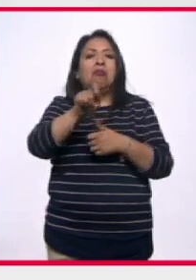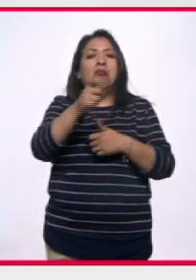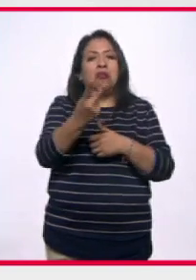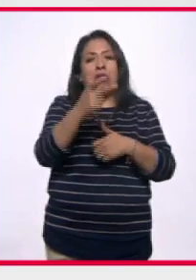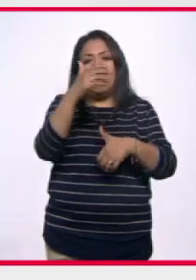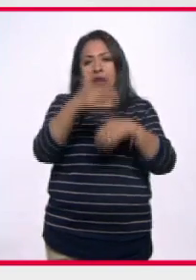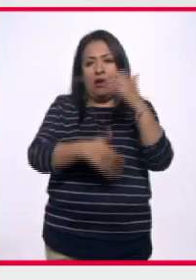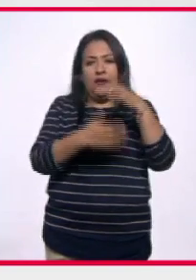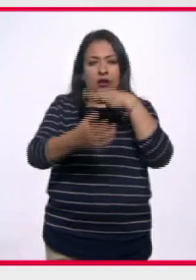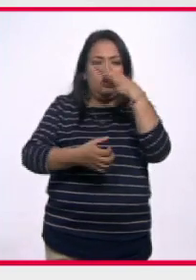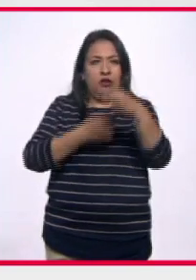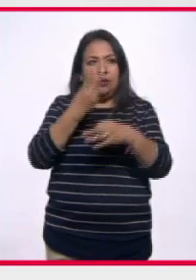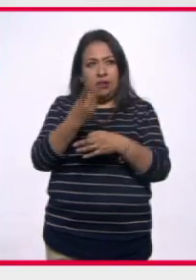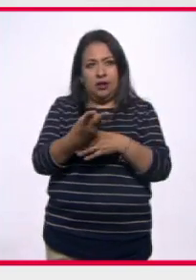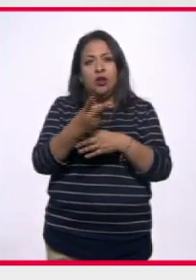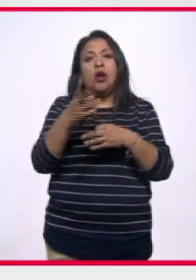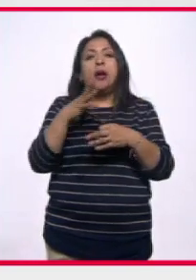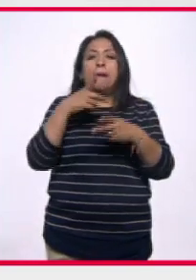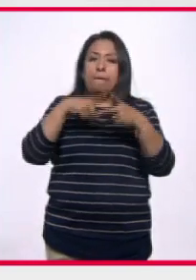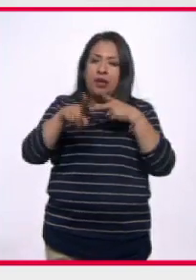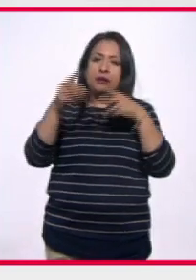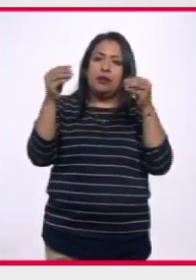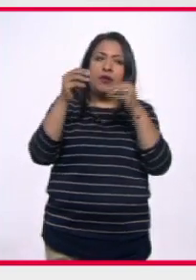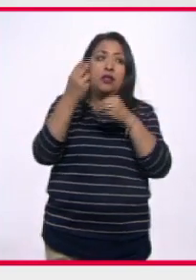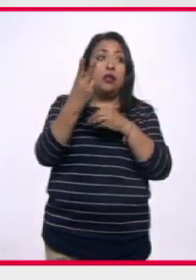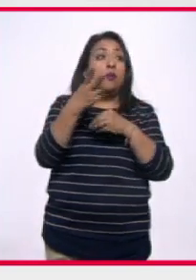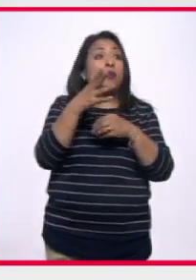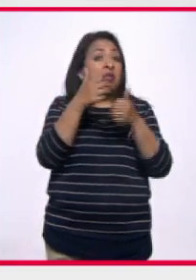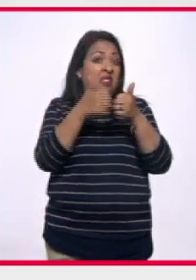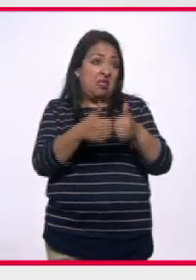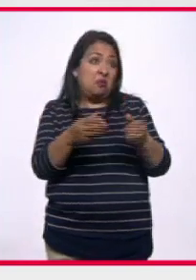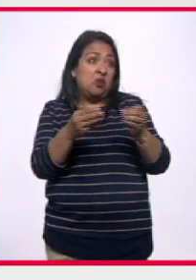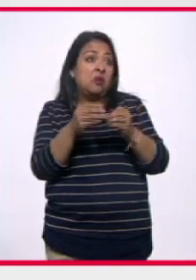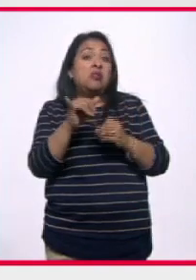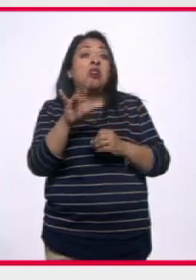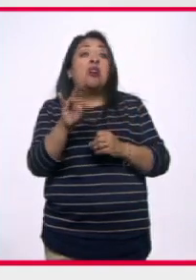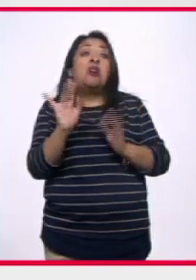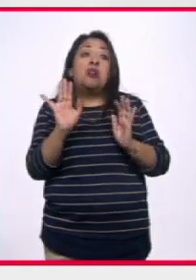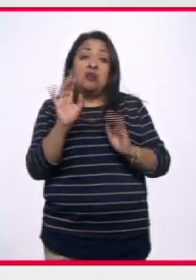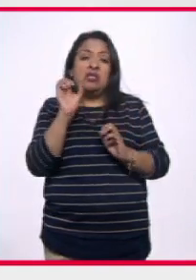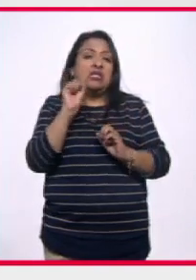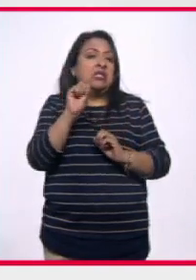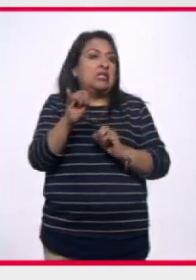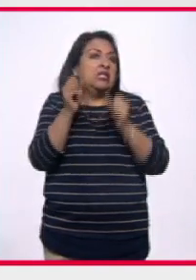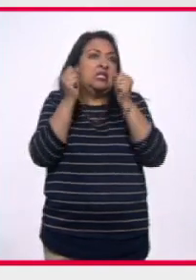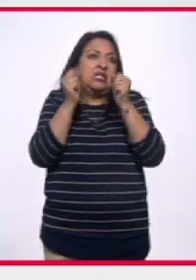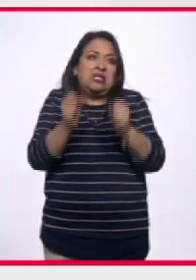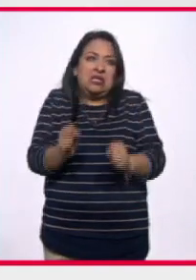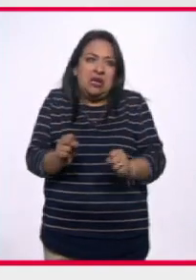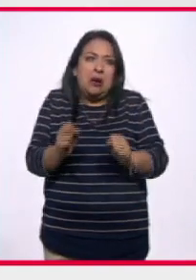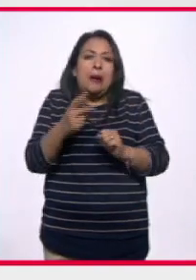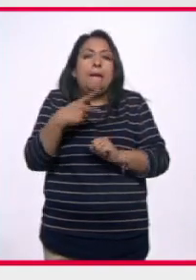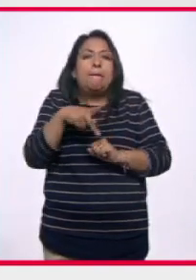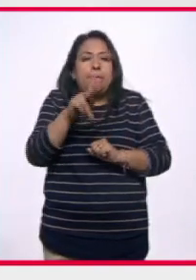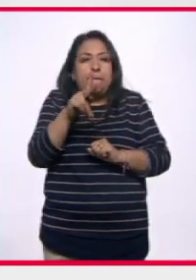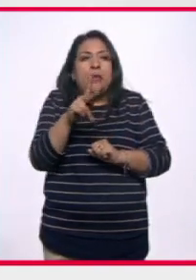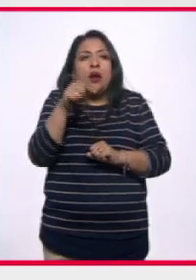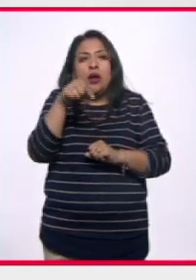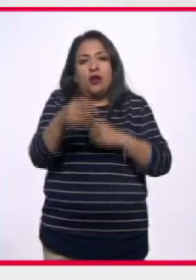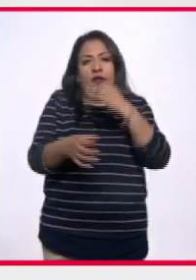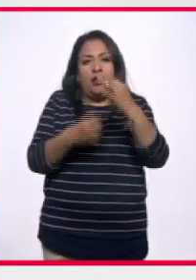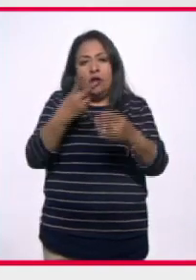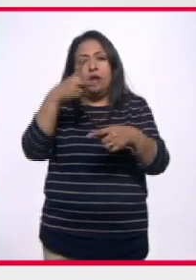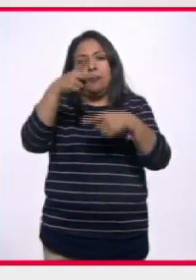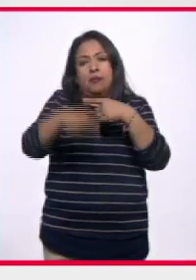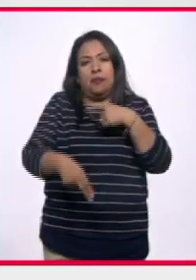terminando en noticias 22 debate 22 cosas que daríamos a debatir yo no sé seguro pero pero estamos en noticias 22 y